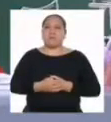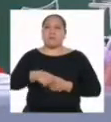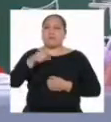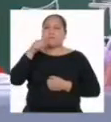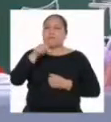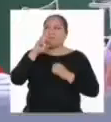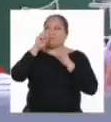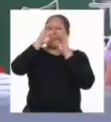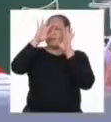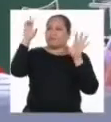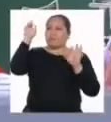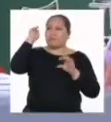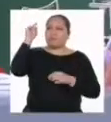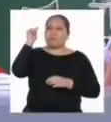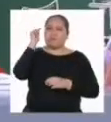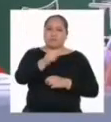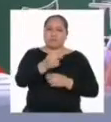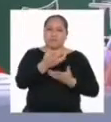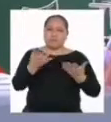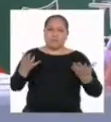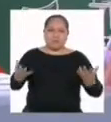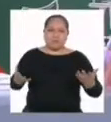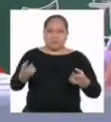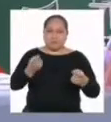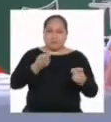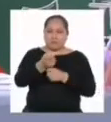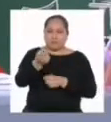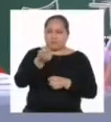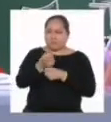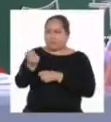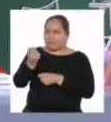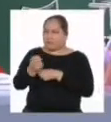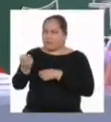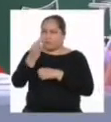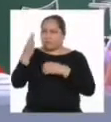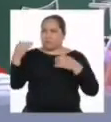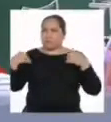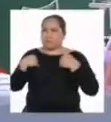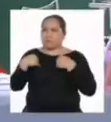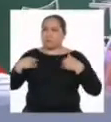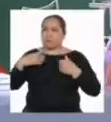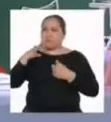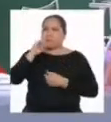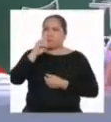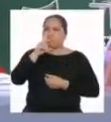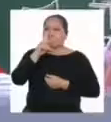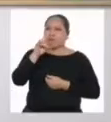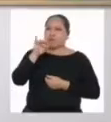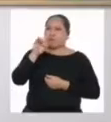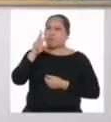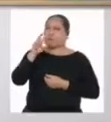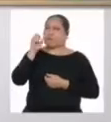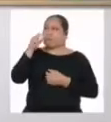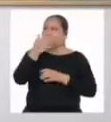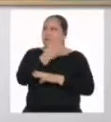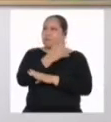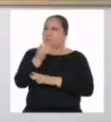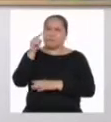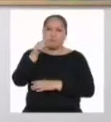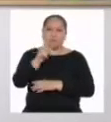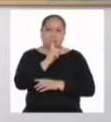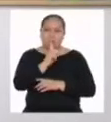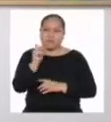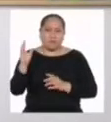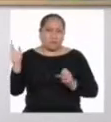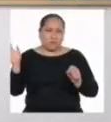Queda claro, profesora, que estas actividades repercuten en algunas especies de la biodiversidad de la Amazonía. Eso no es